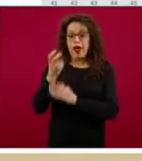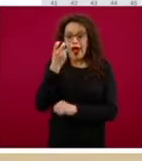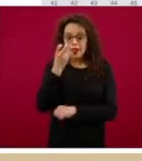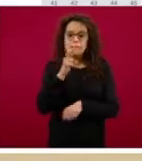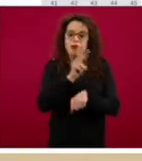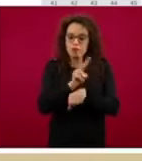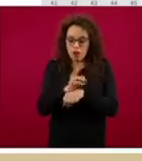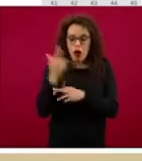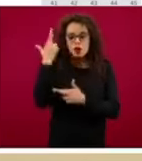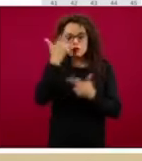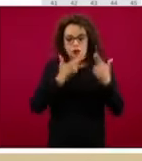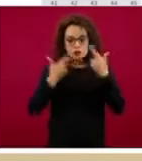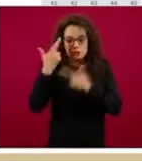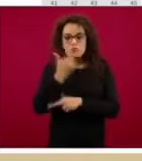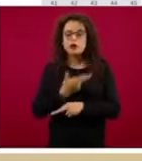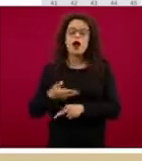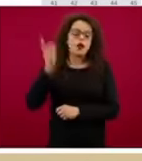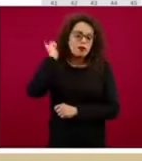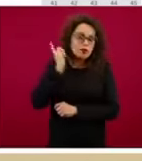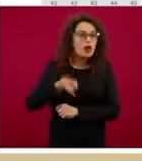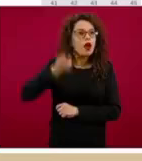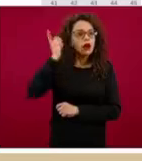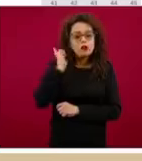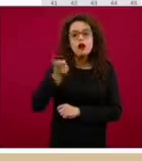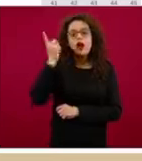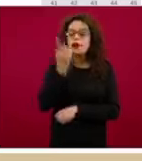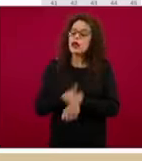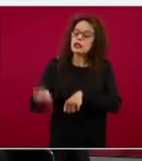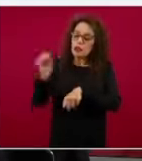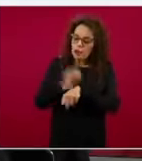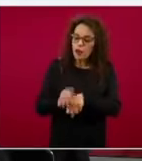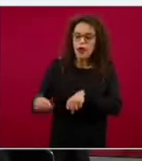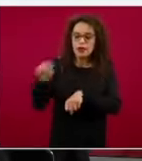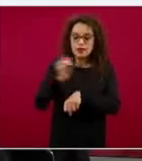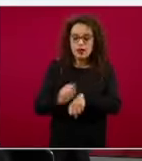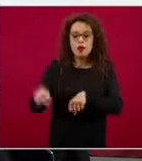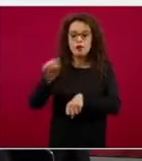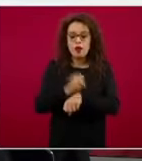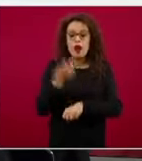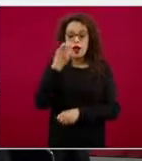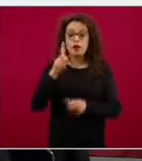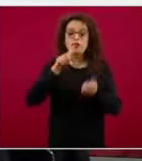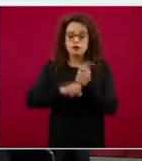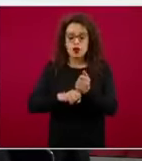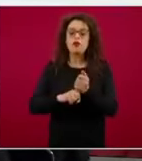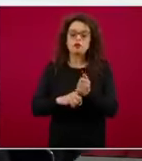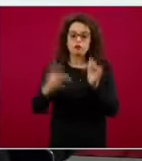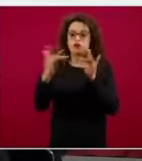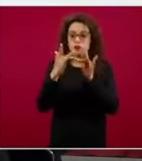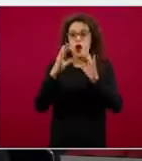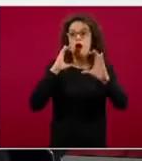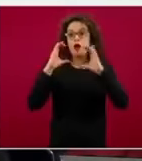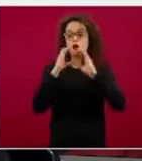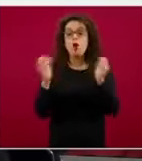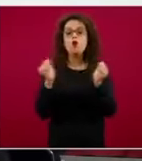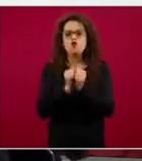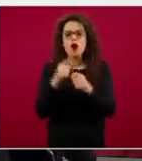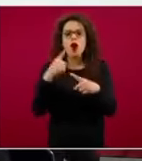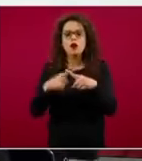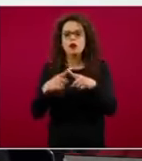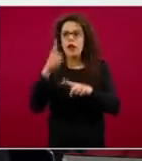monitoreando día con día, semana con semana, y también se ha convertido en parte de la comunicación con las entidades federativas para